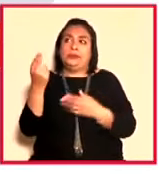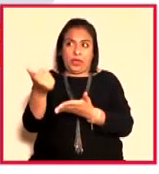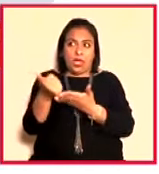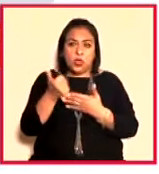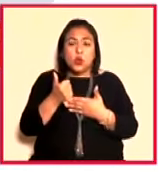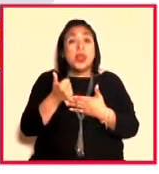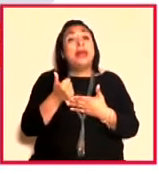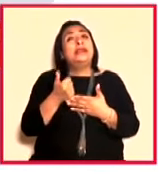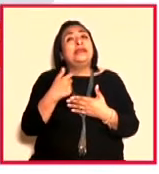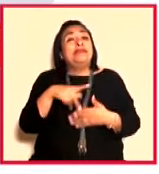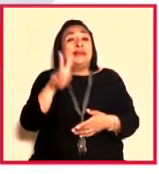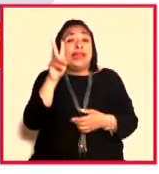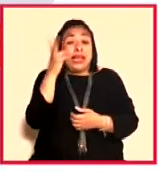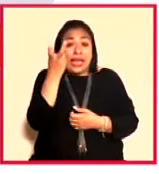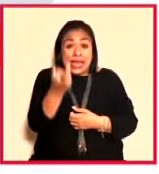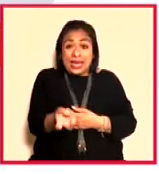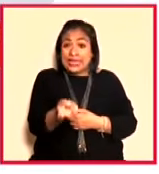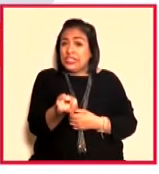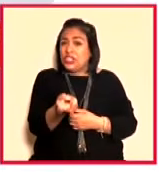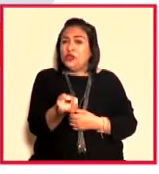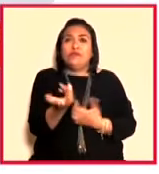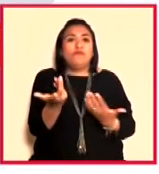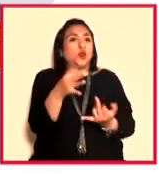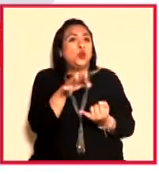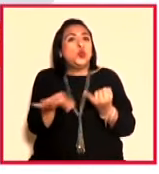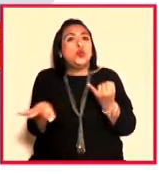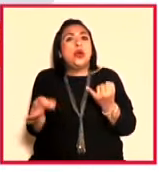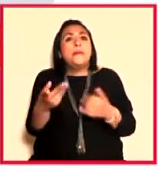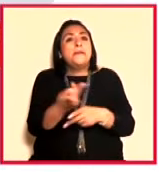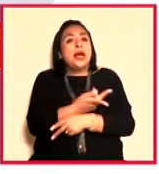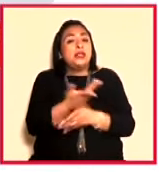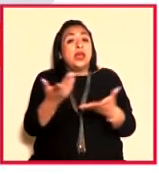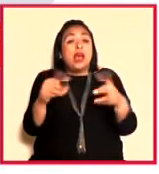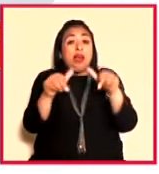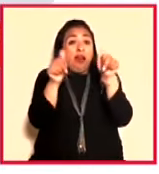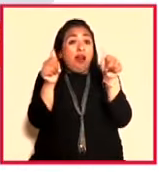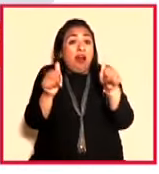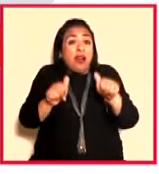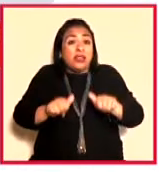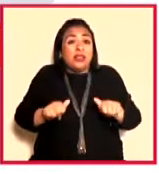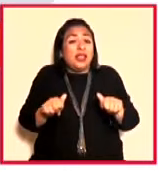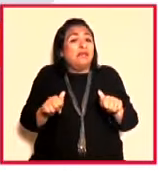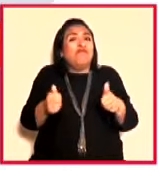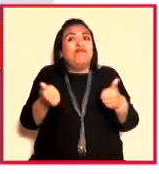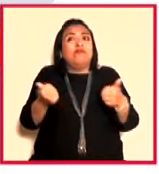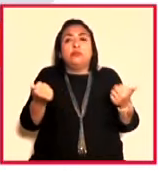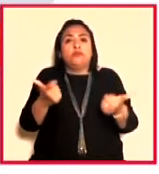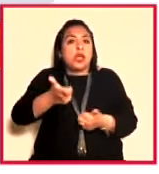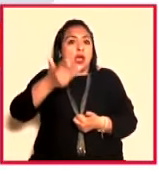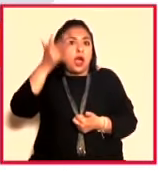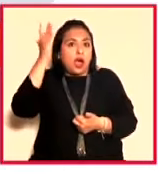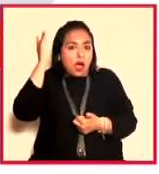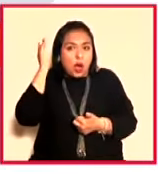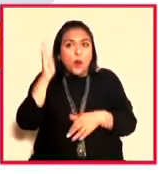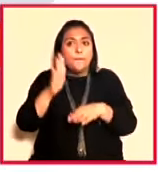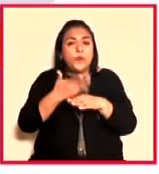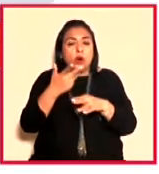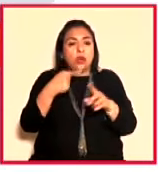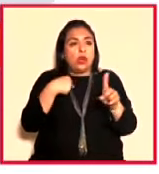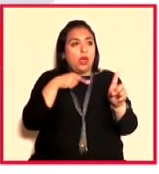realmente algo que terminaba haciendo que el arte se fuera más caro por la intermediación, por